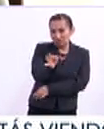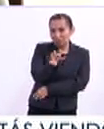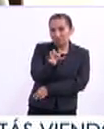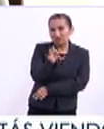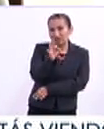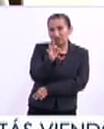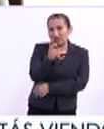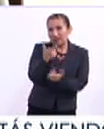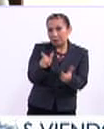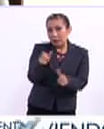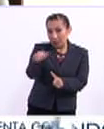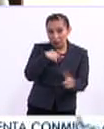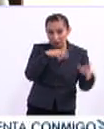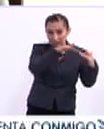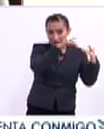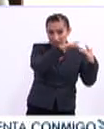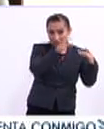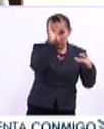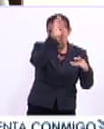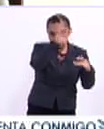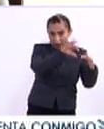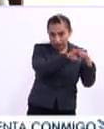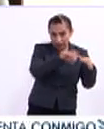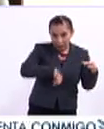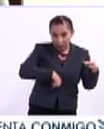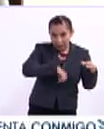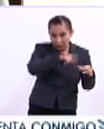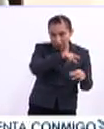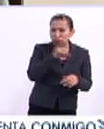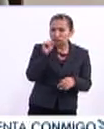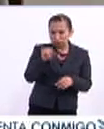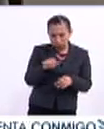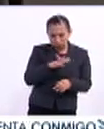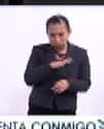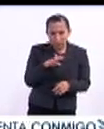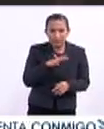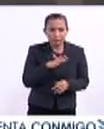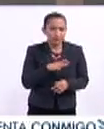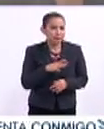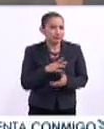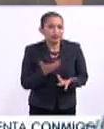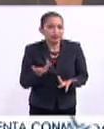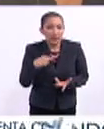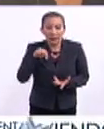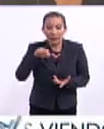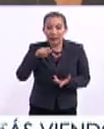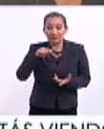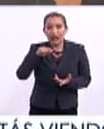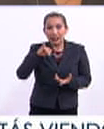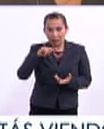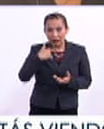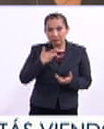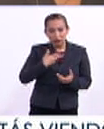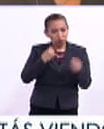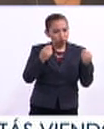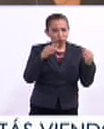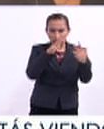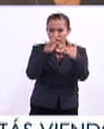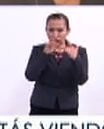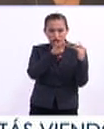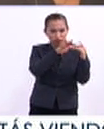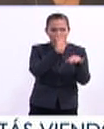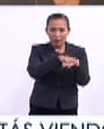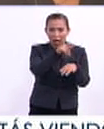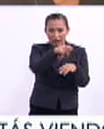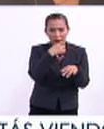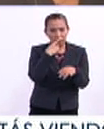sí. ¿Tienden puentes con la academia? ¿Les interesa? Sí, o sea, sí, claro. Sí, Natalia, por ejemplo, sí tiene lazos